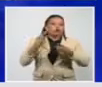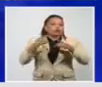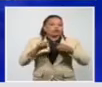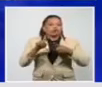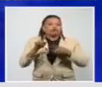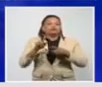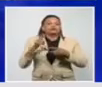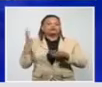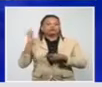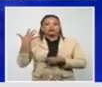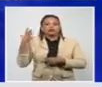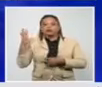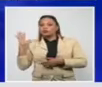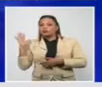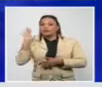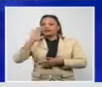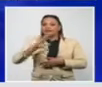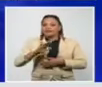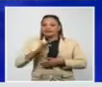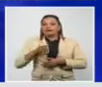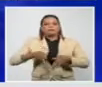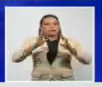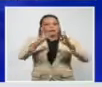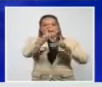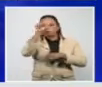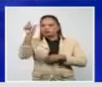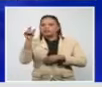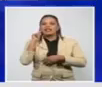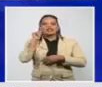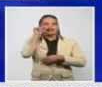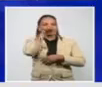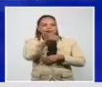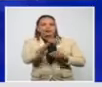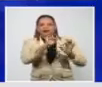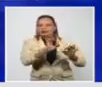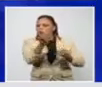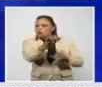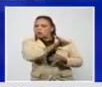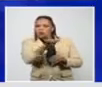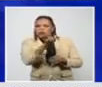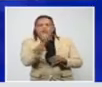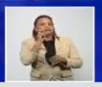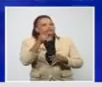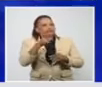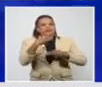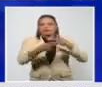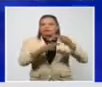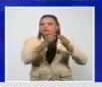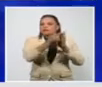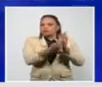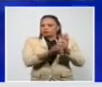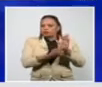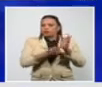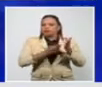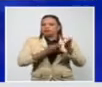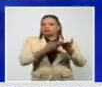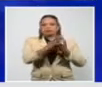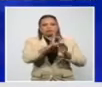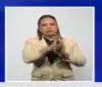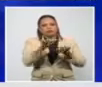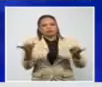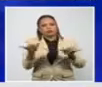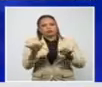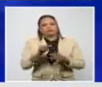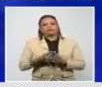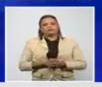hay un sistema de vigilancia, donde también se cumple el protocolo, pero que todo esto ha ido influyendo. Ahora, ¿qué pasa?